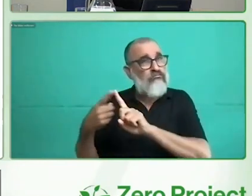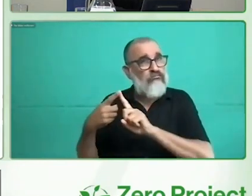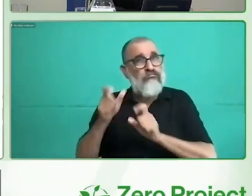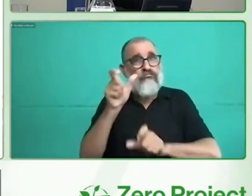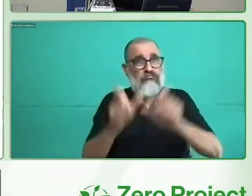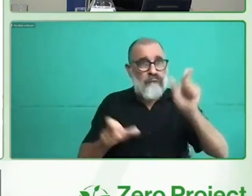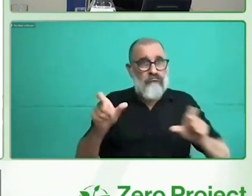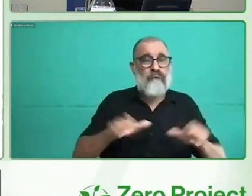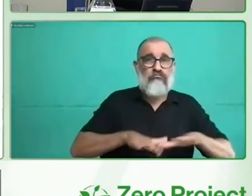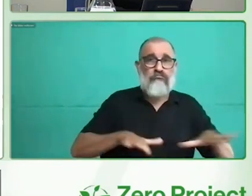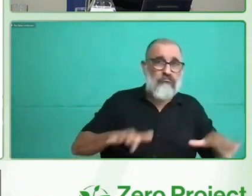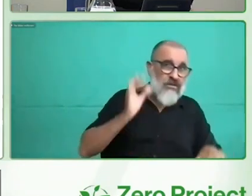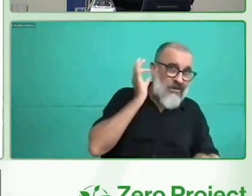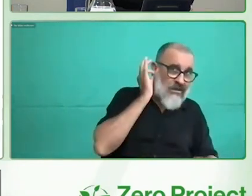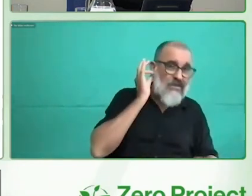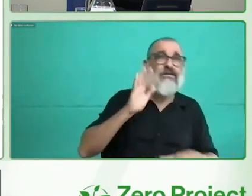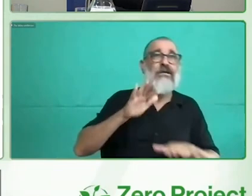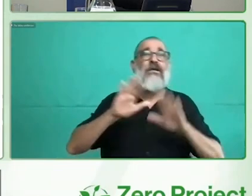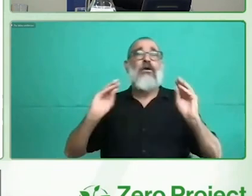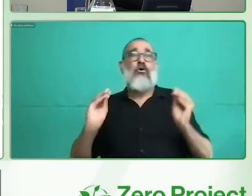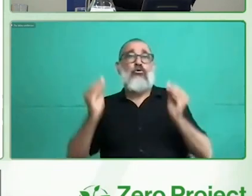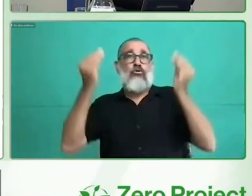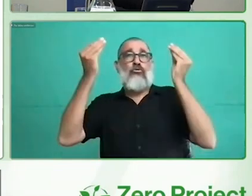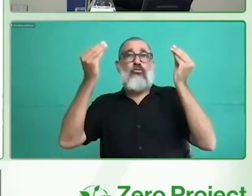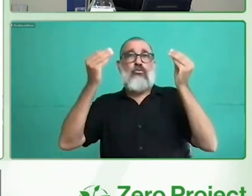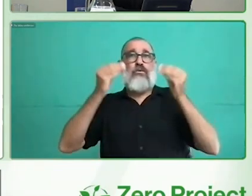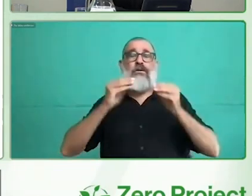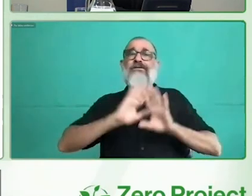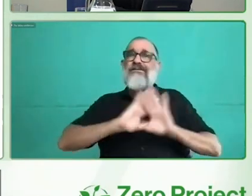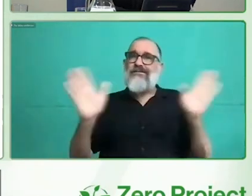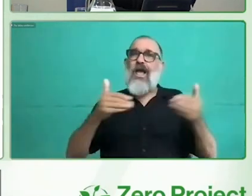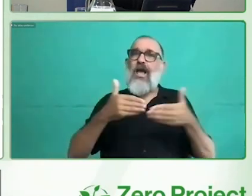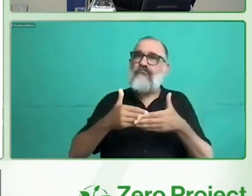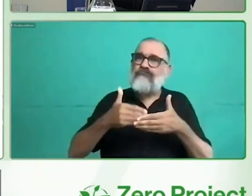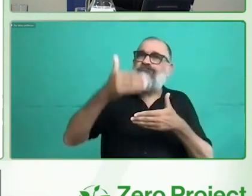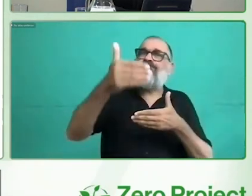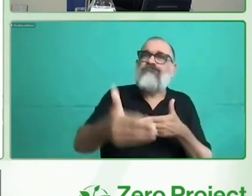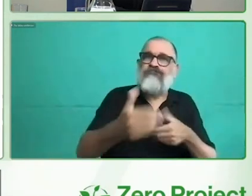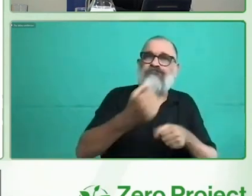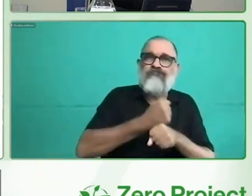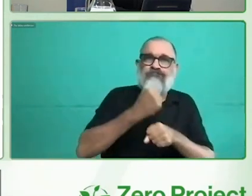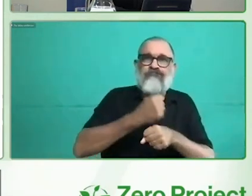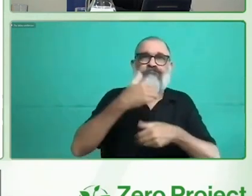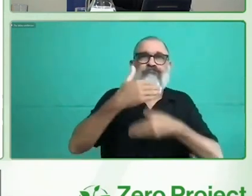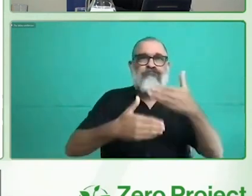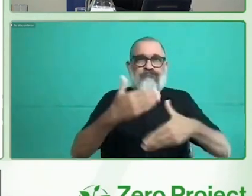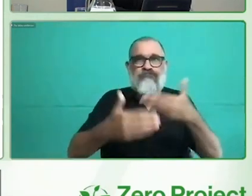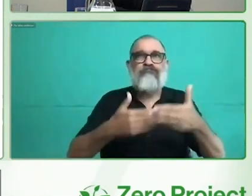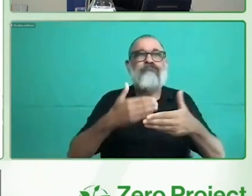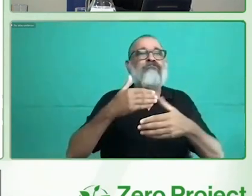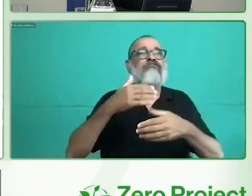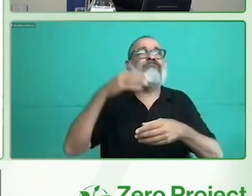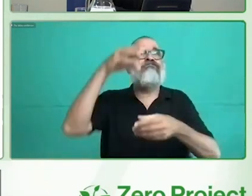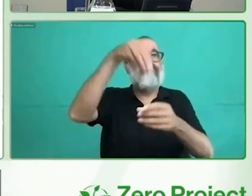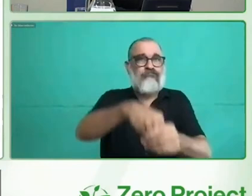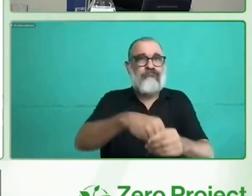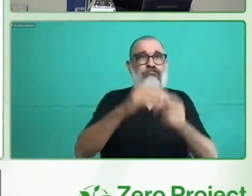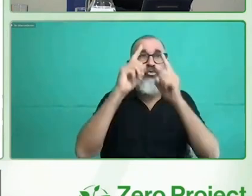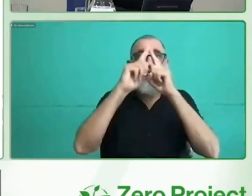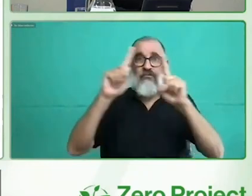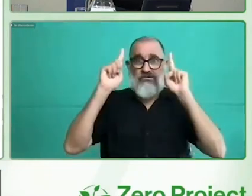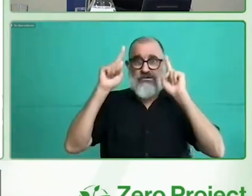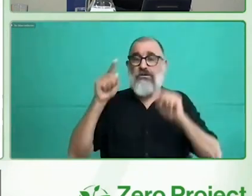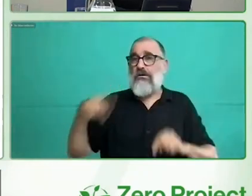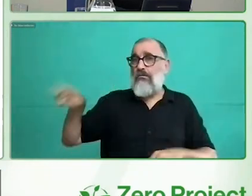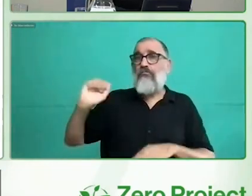ellos están pasando por una actividad hands-on y real, se les enseña que ellas entienden que sí,